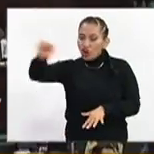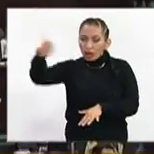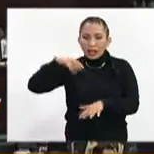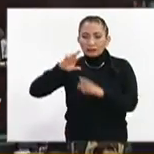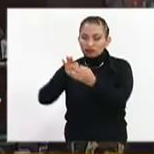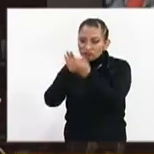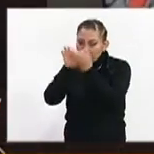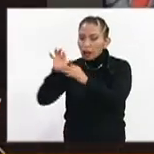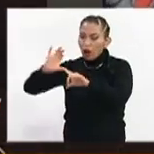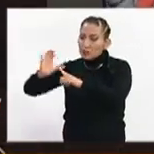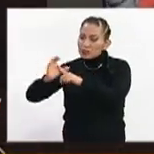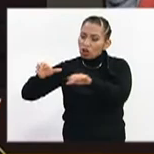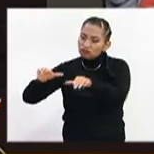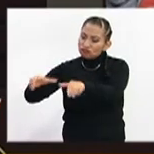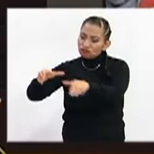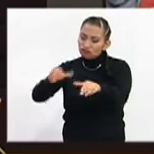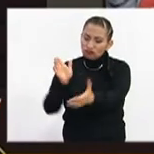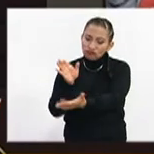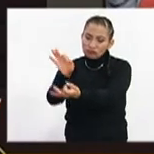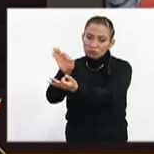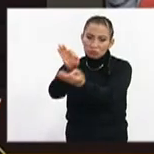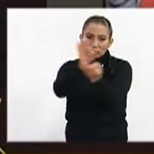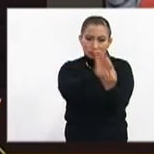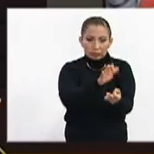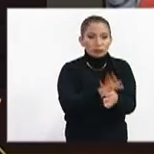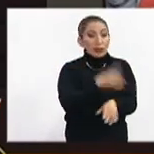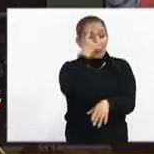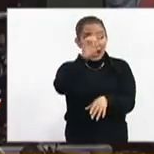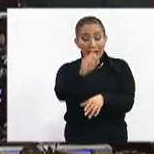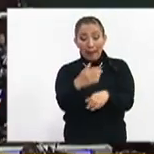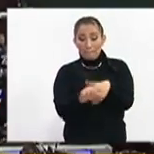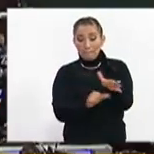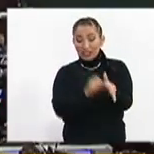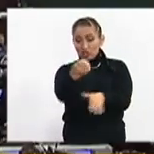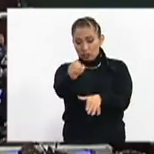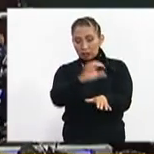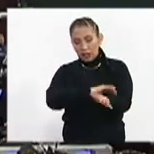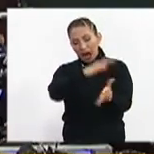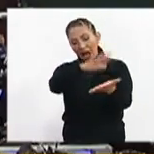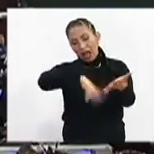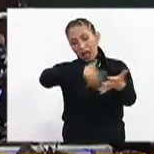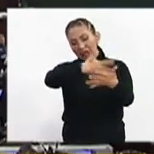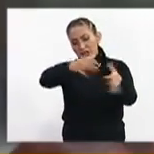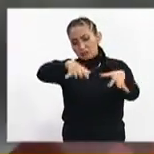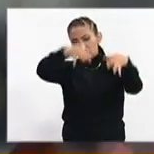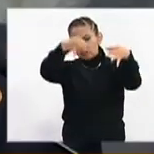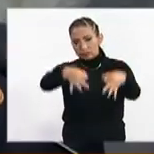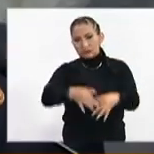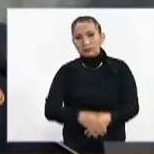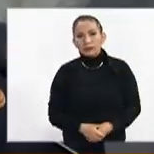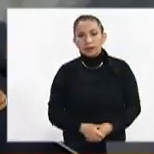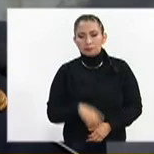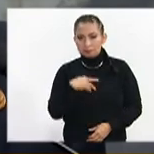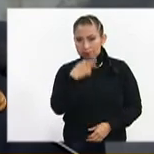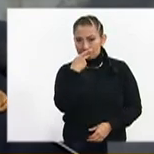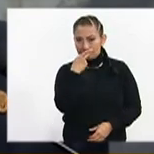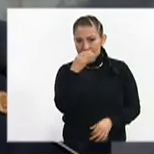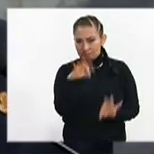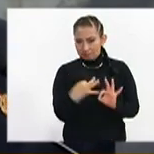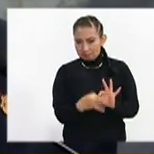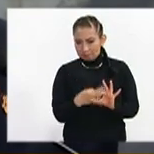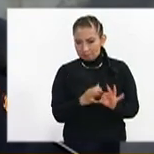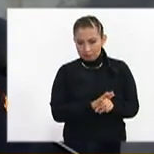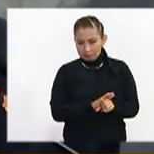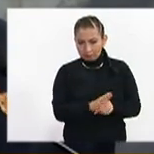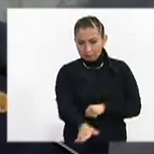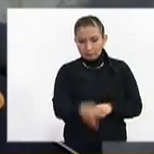restantes serán ante comisiones. Agregó que para el mes de octubre ya se tiene un calendario confirmado. Y me refiero